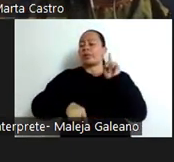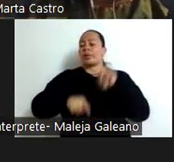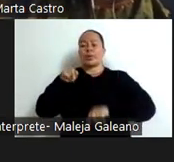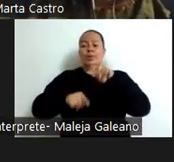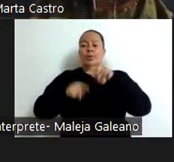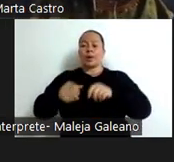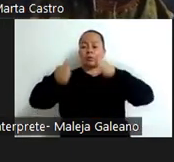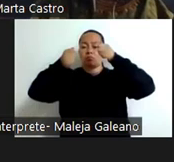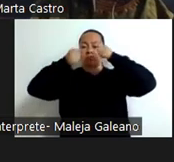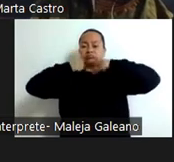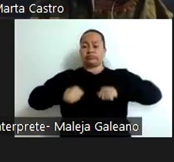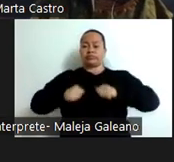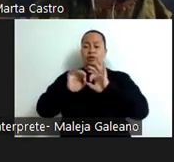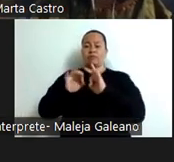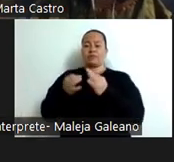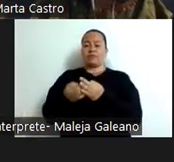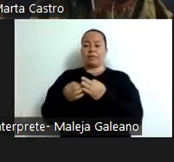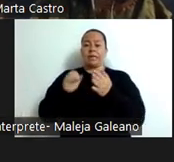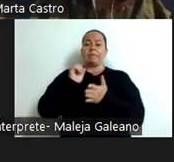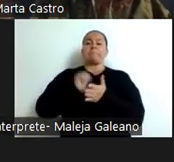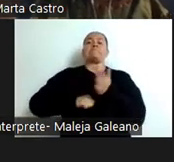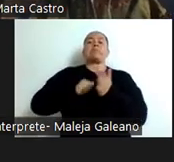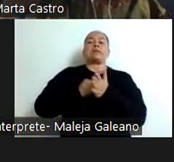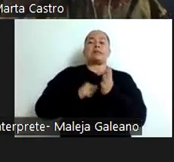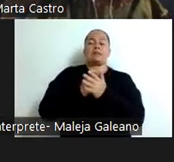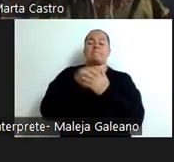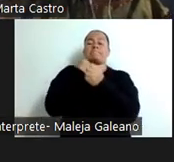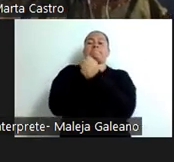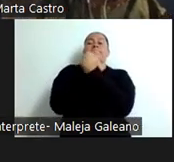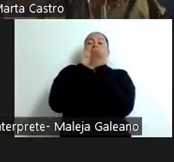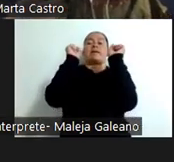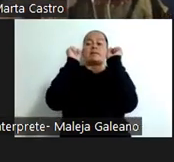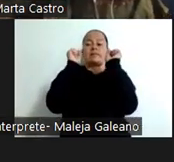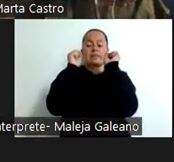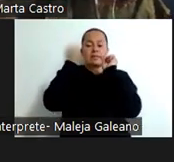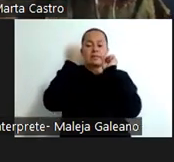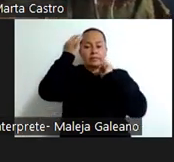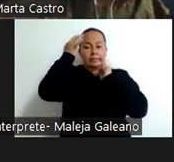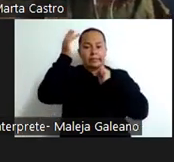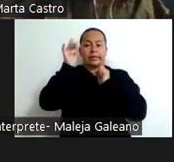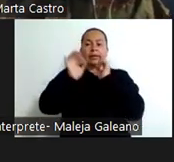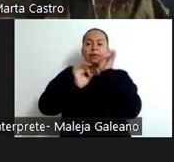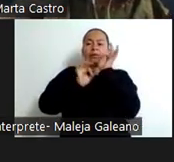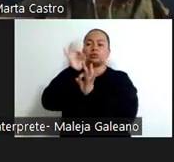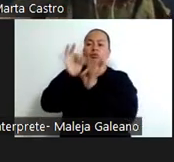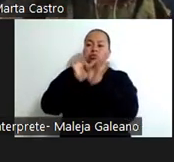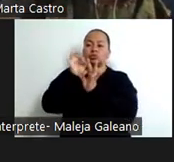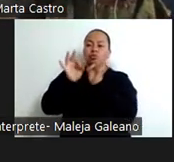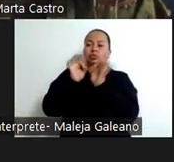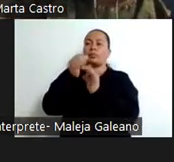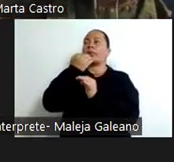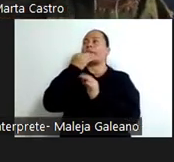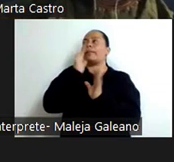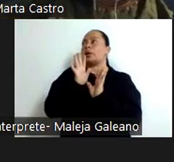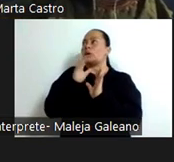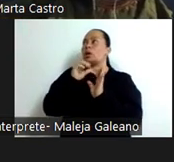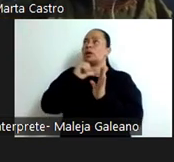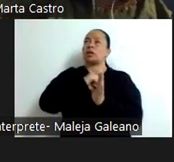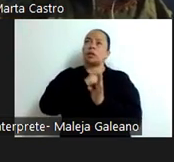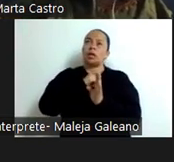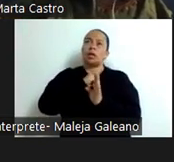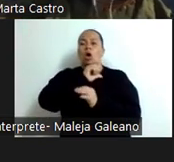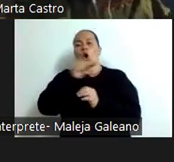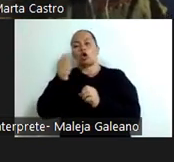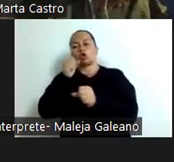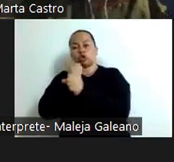ser materialmente imposible entonces materialmente imposible Es que la persona cuidadora por ejemplo eh tiene otro trabajo